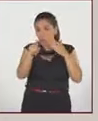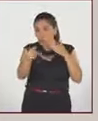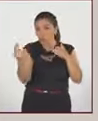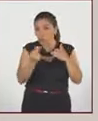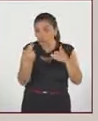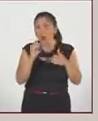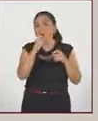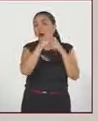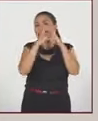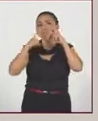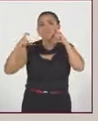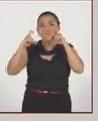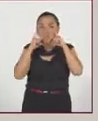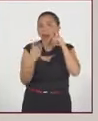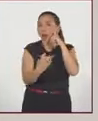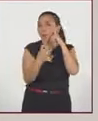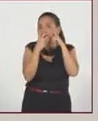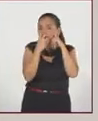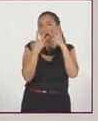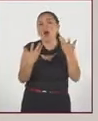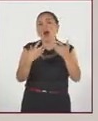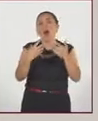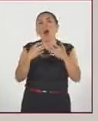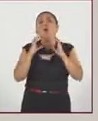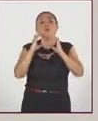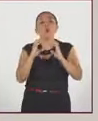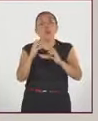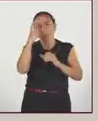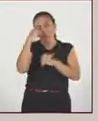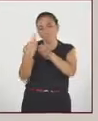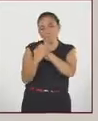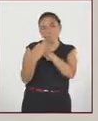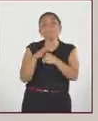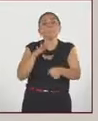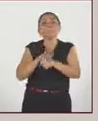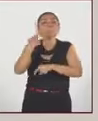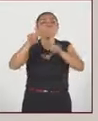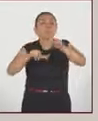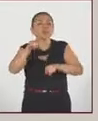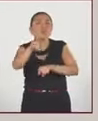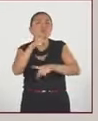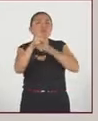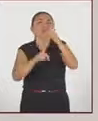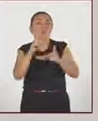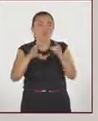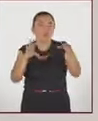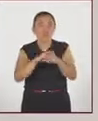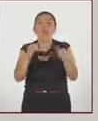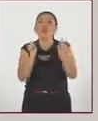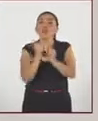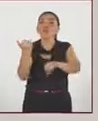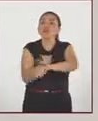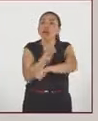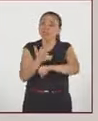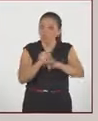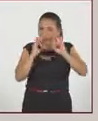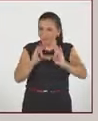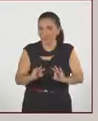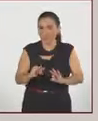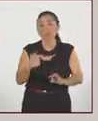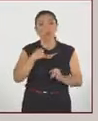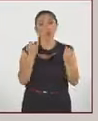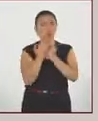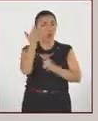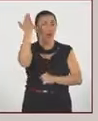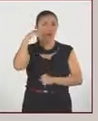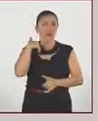protectores bucales, rodilleras, según el deporte que se vaya a practicar y por supuesto el calzado adecuado, ¿no? Les comentaba que yo también